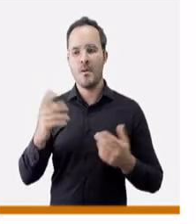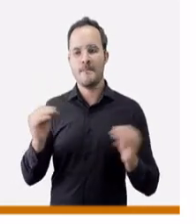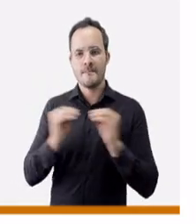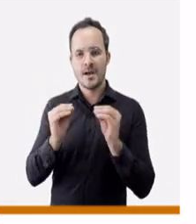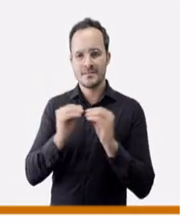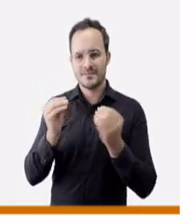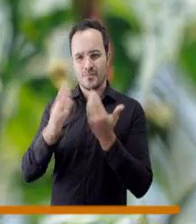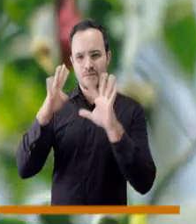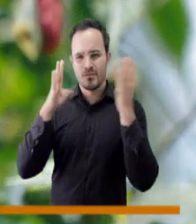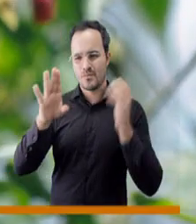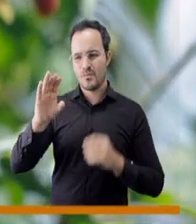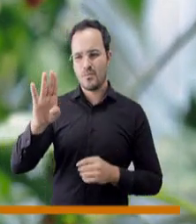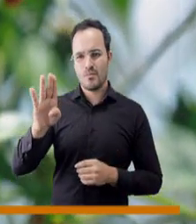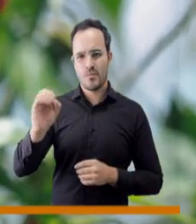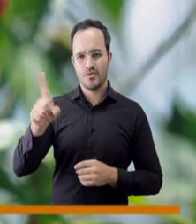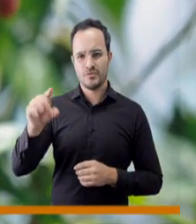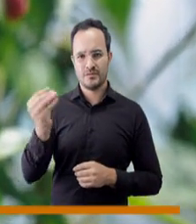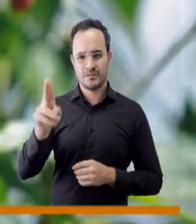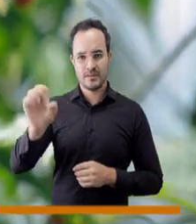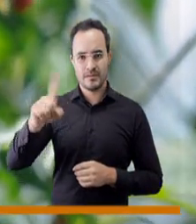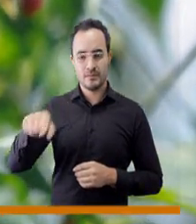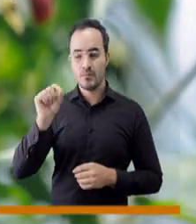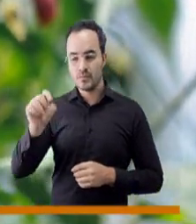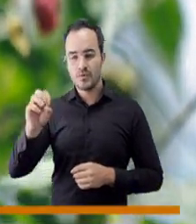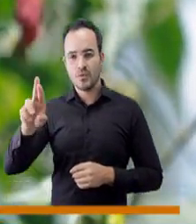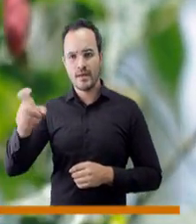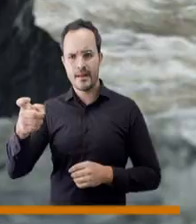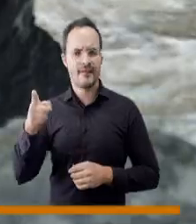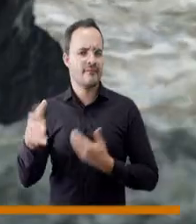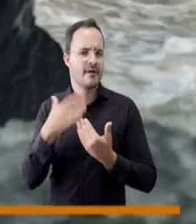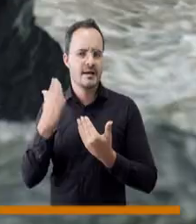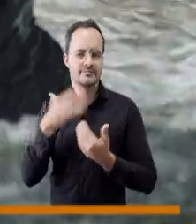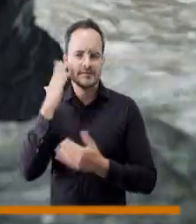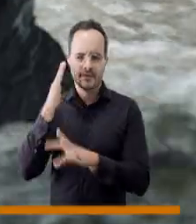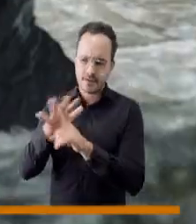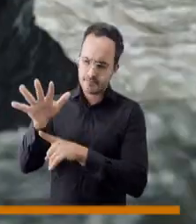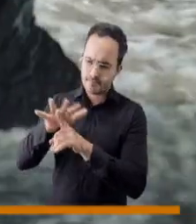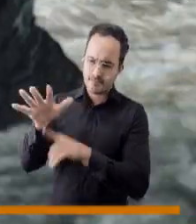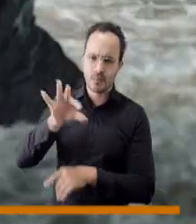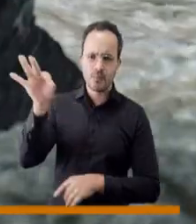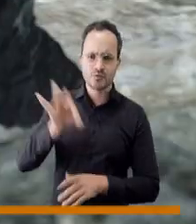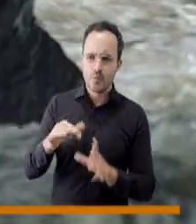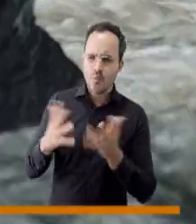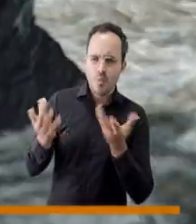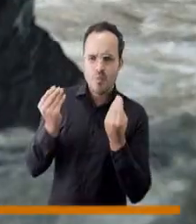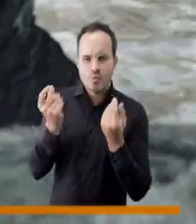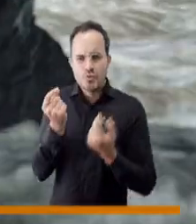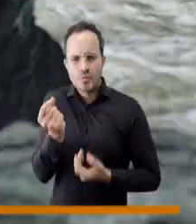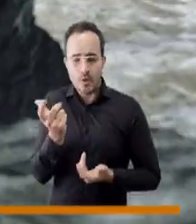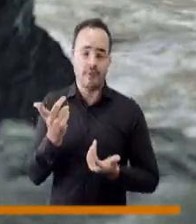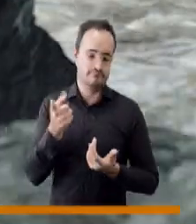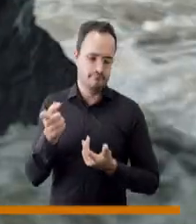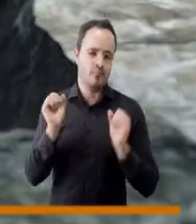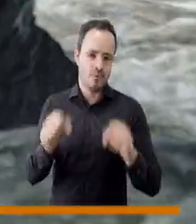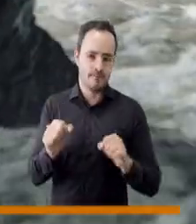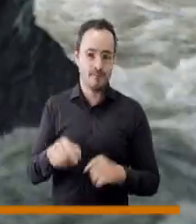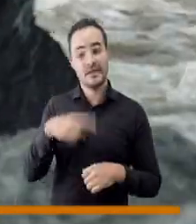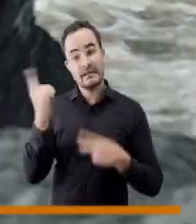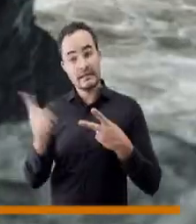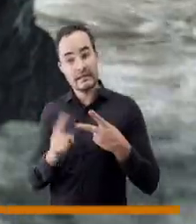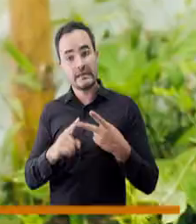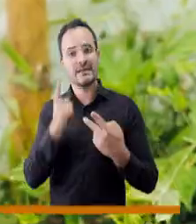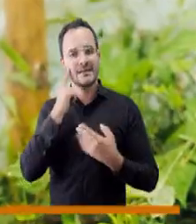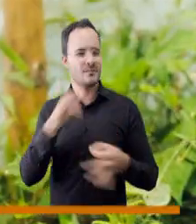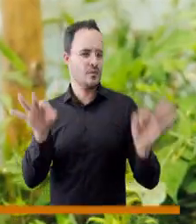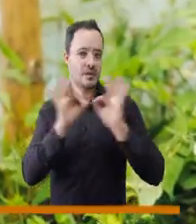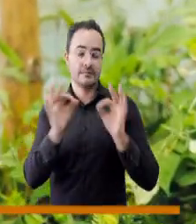www.másbosques.org pueden buscar una forma muy sencilla de medir esa huella de carbono. Y lo más importante, también la forma de compensar a través